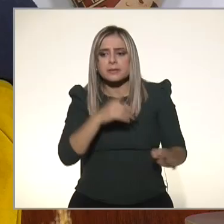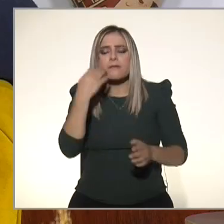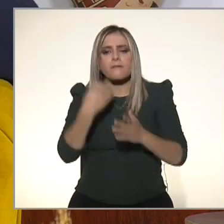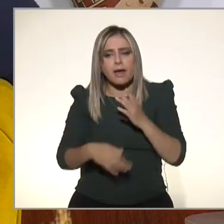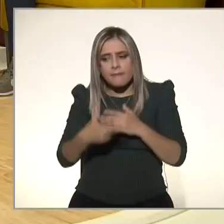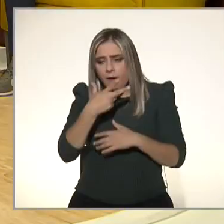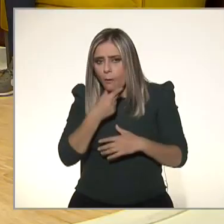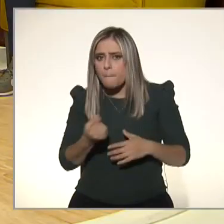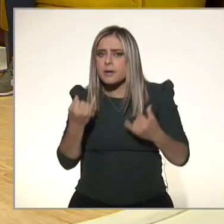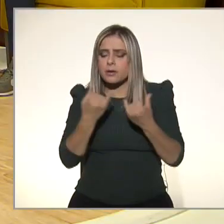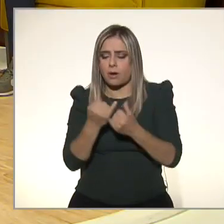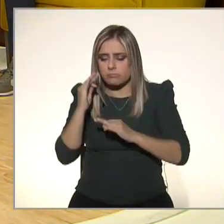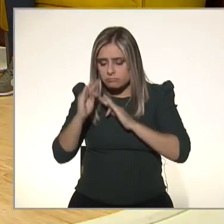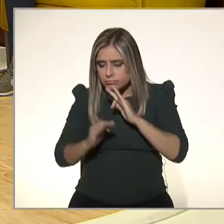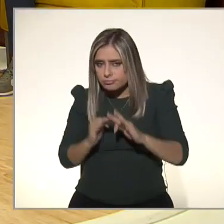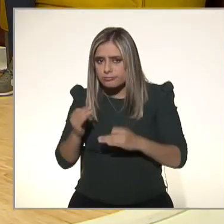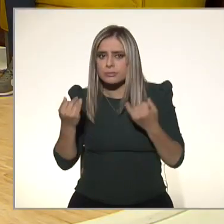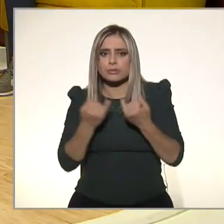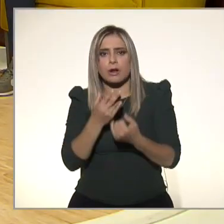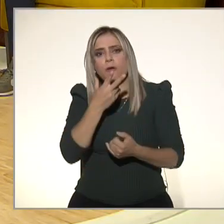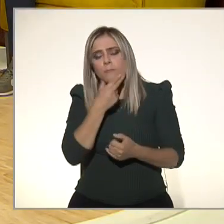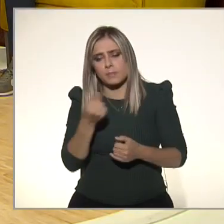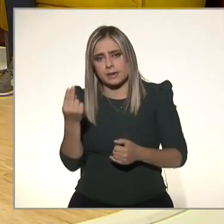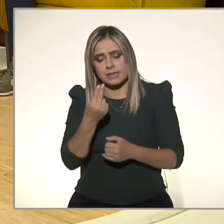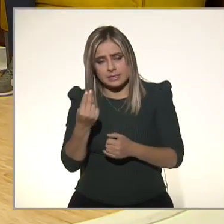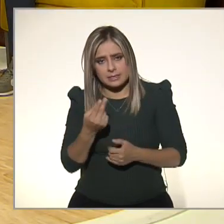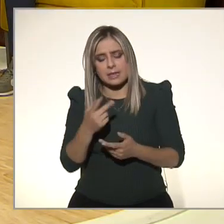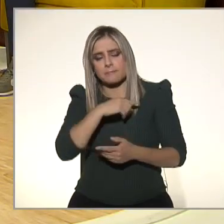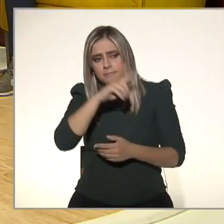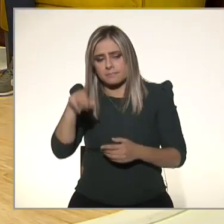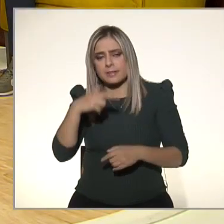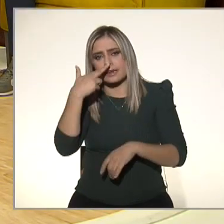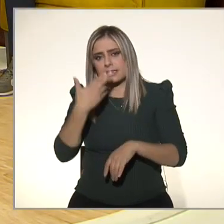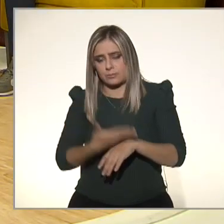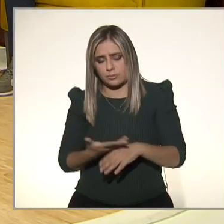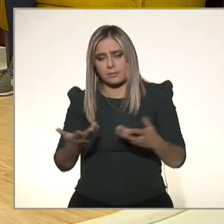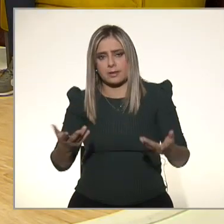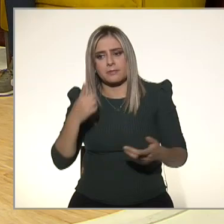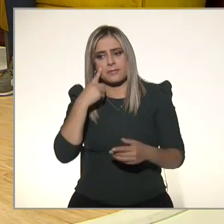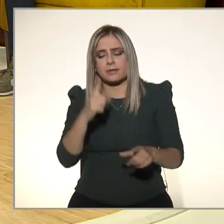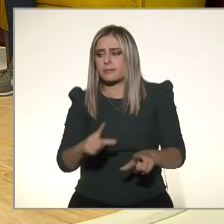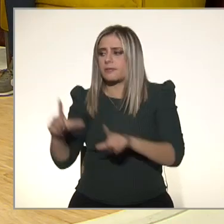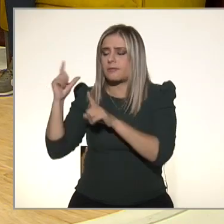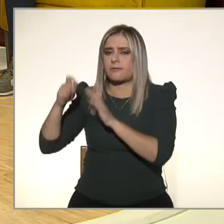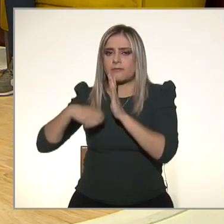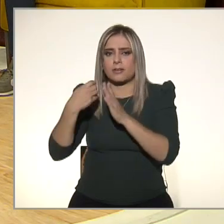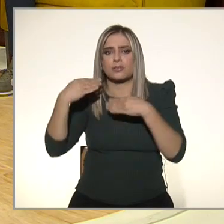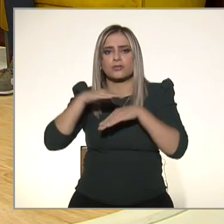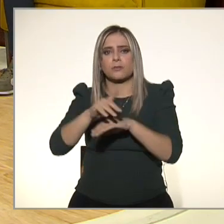ellos mismos y obviamente con su pareja. Entonces tomemos responsabilidades y vamos a ver la siguiente cápsula